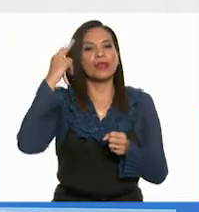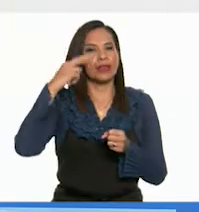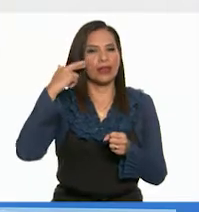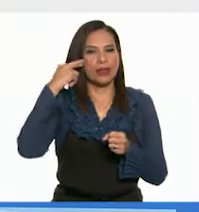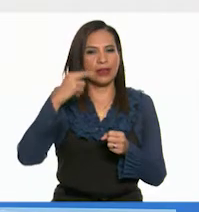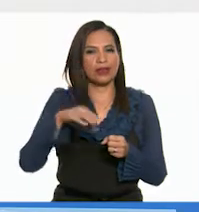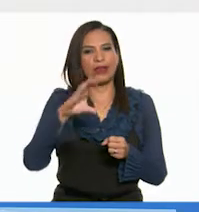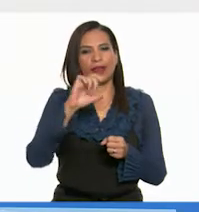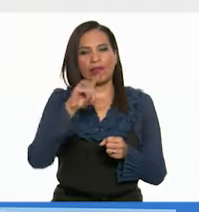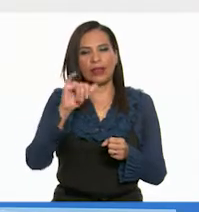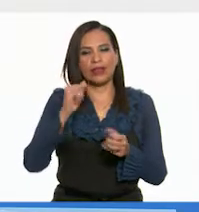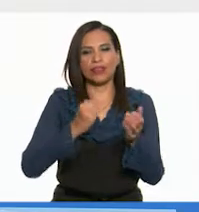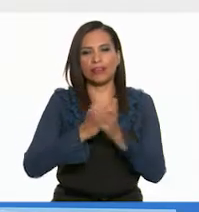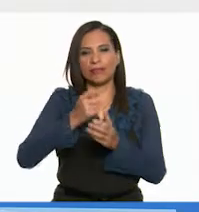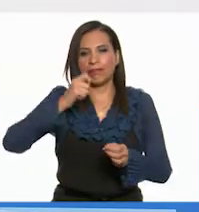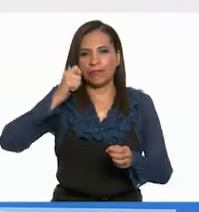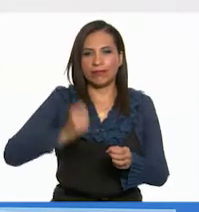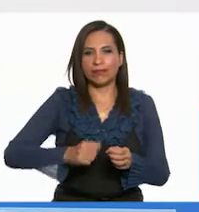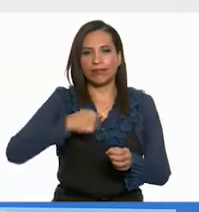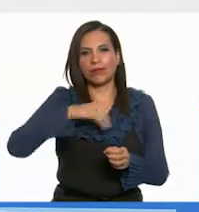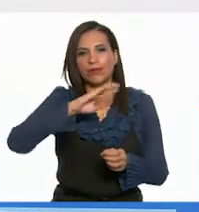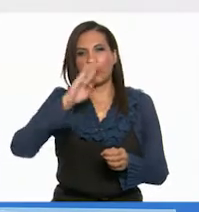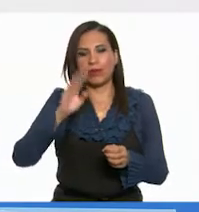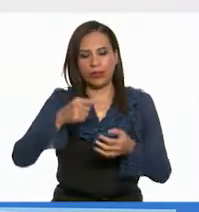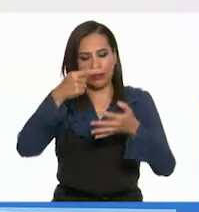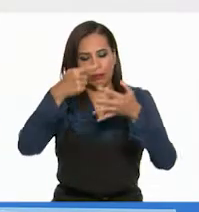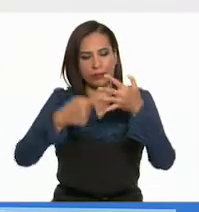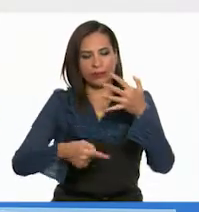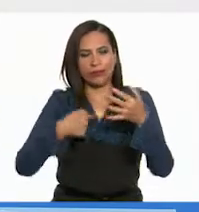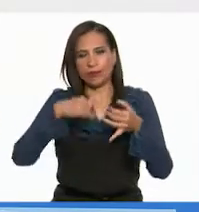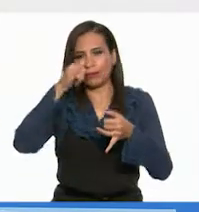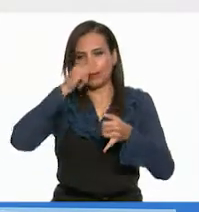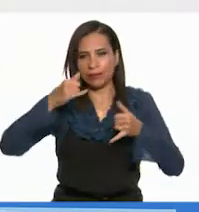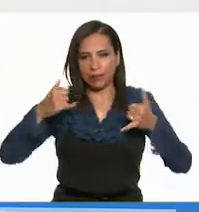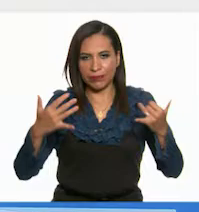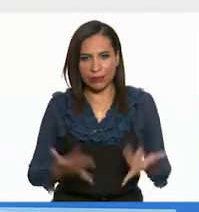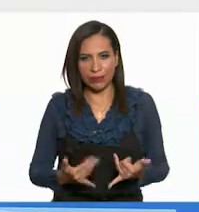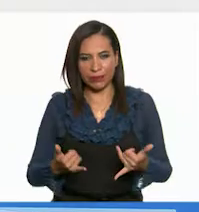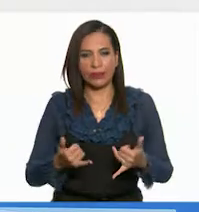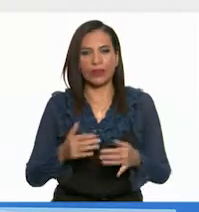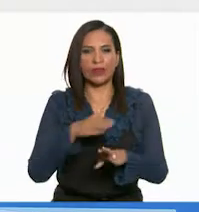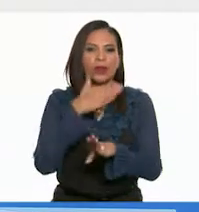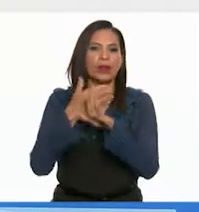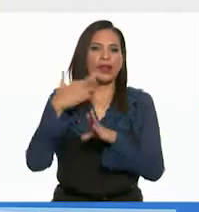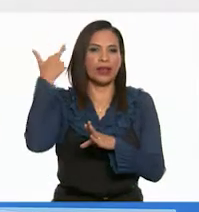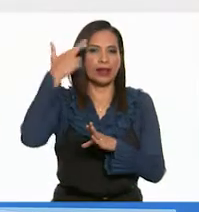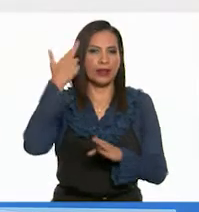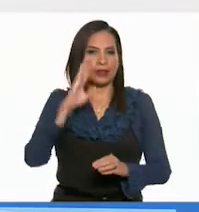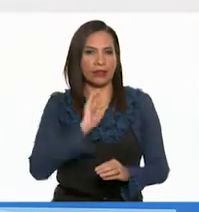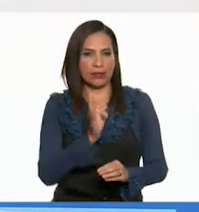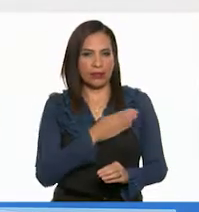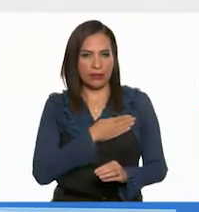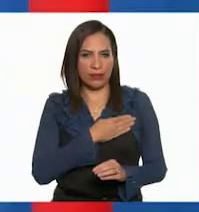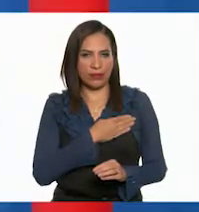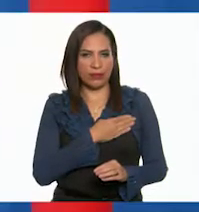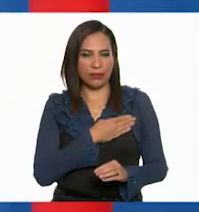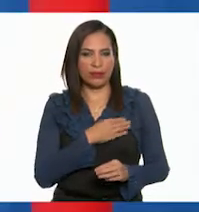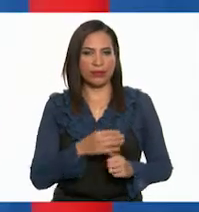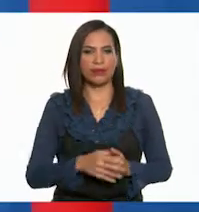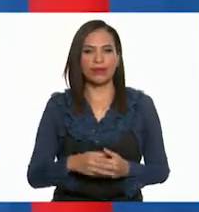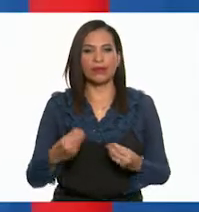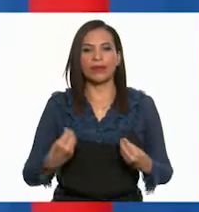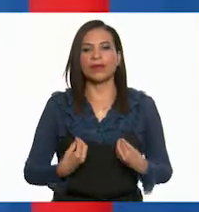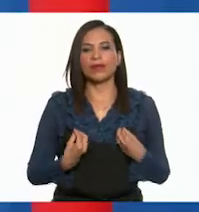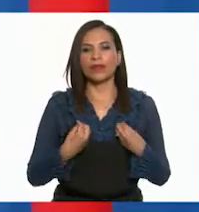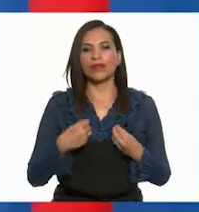Calleja dictó mi sentencia de muerte por los cargos de rebeldía contra el rey de España. La